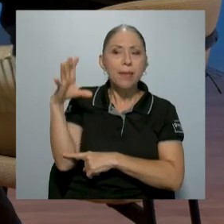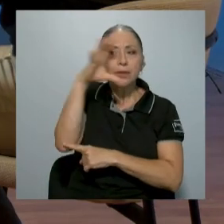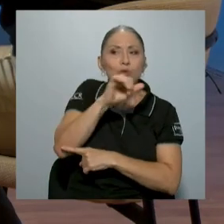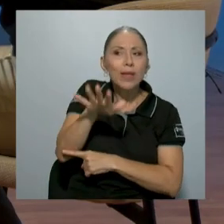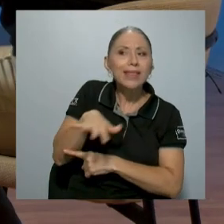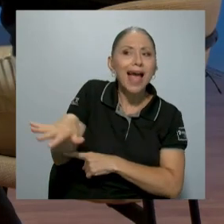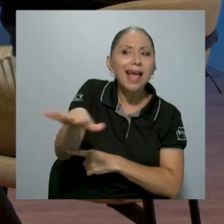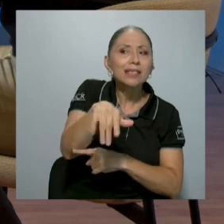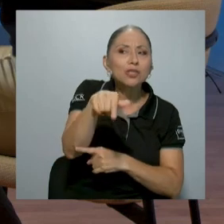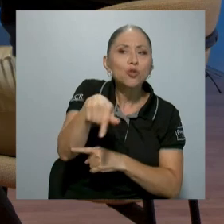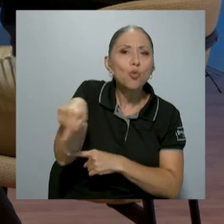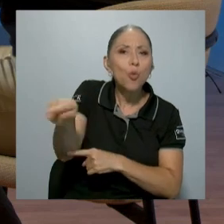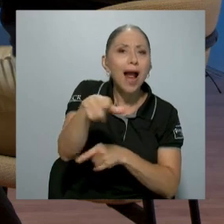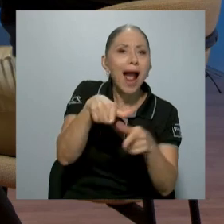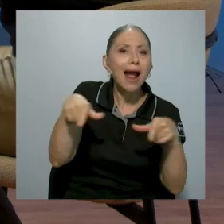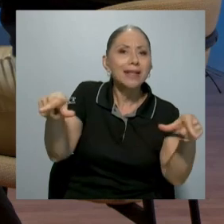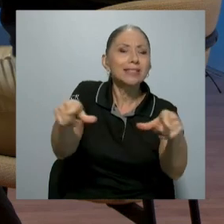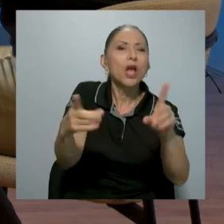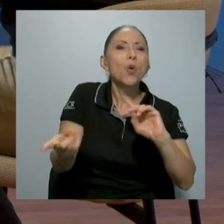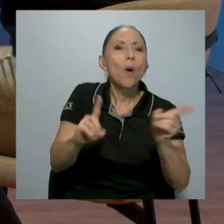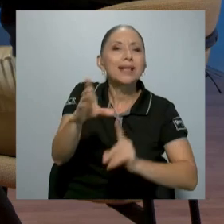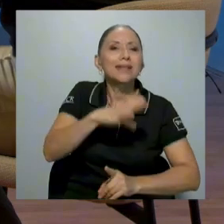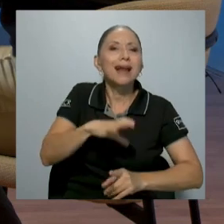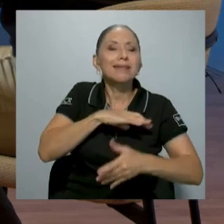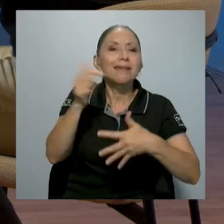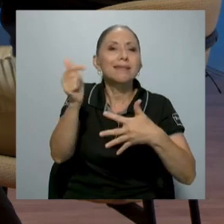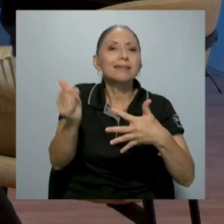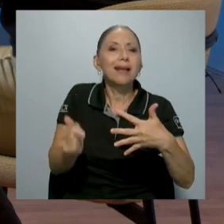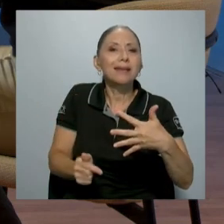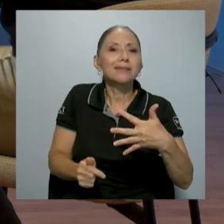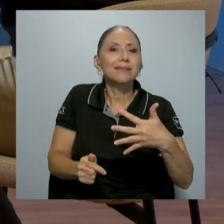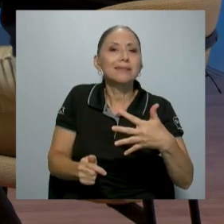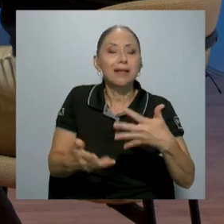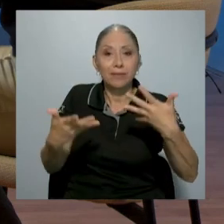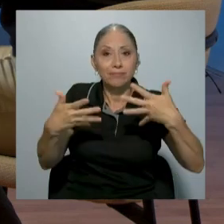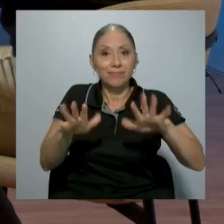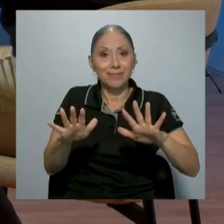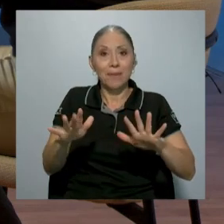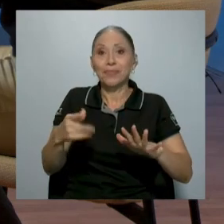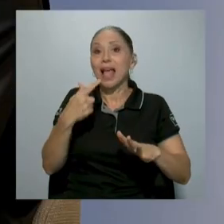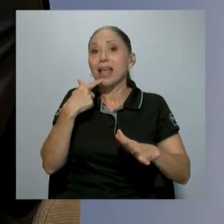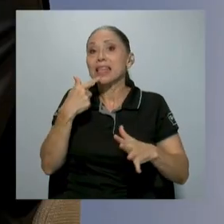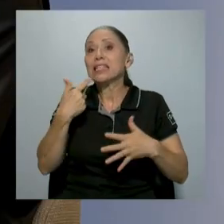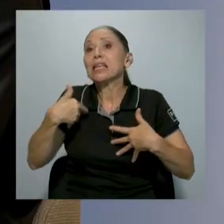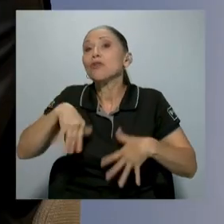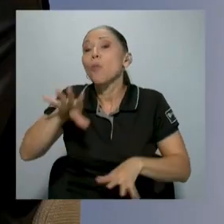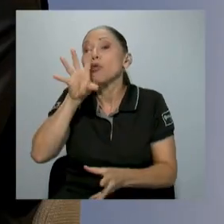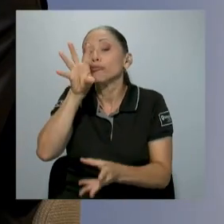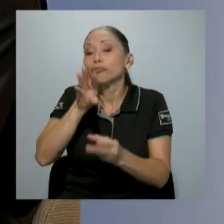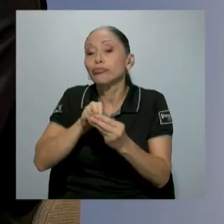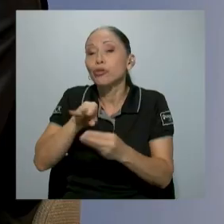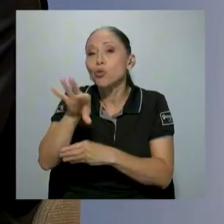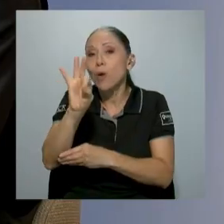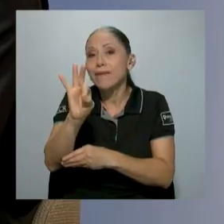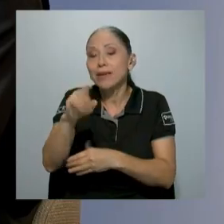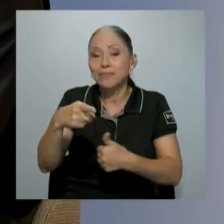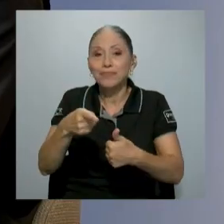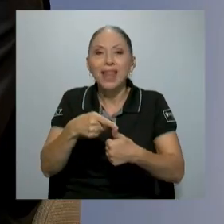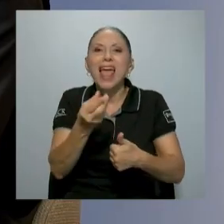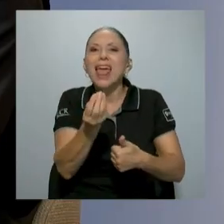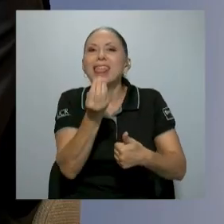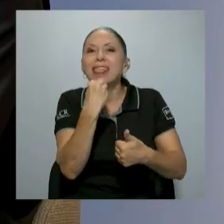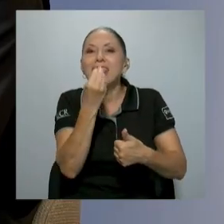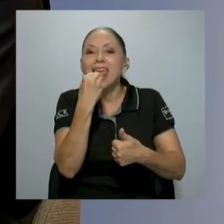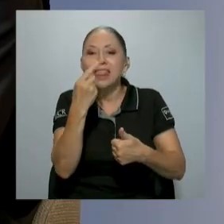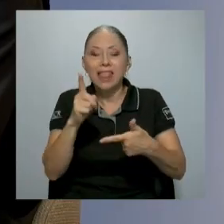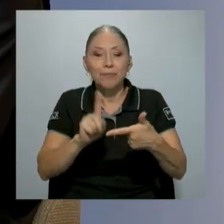nosotros estamos, o la evidencia, lo que nos ha estado diciendo es de nueve grandes aspectos, que es la dieta, el tema del